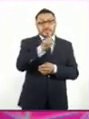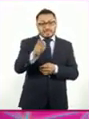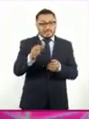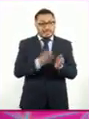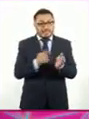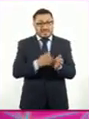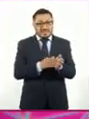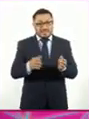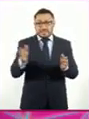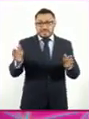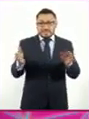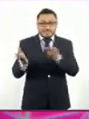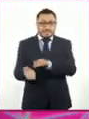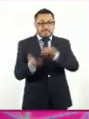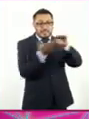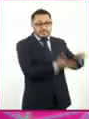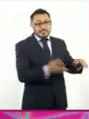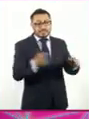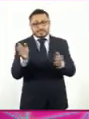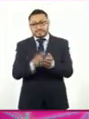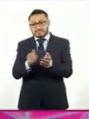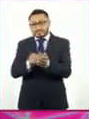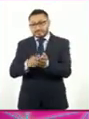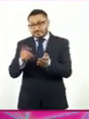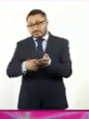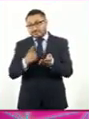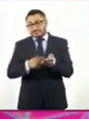pliegos, los separa por lotes.